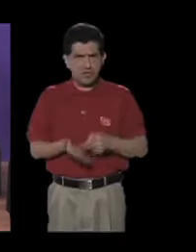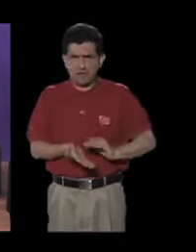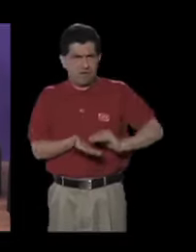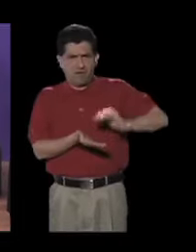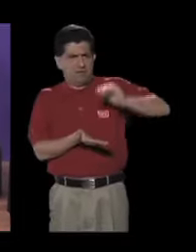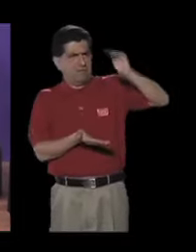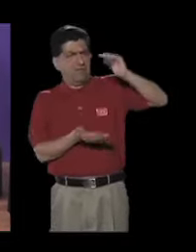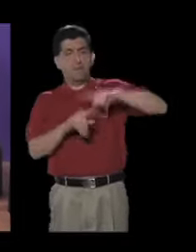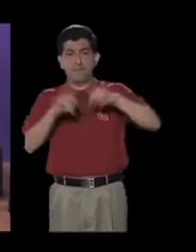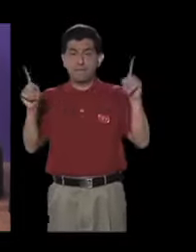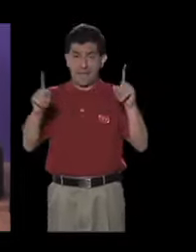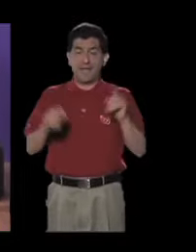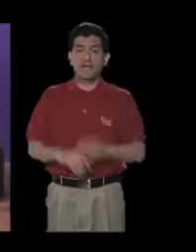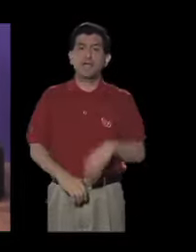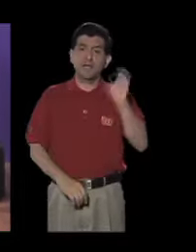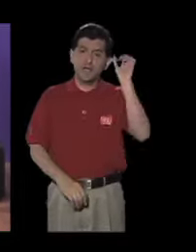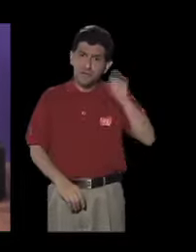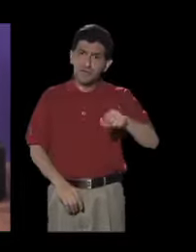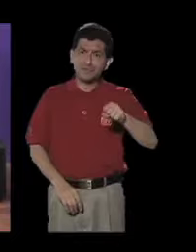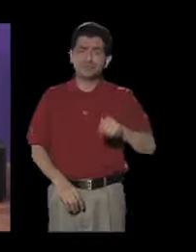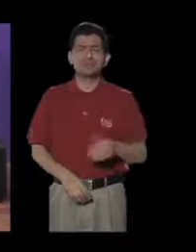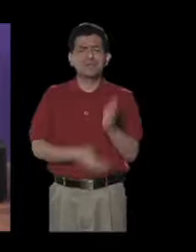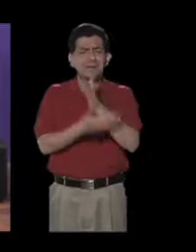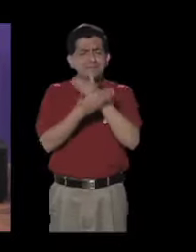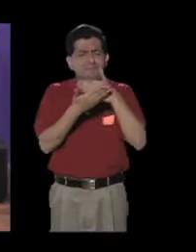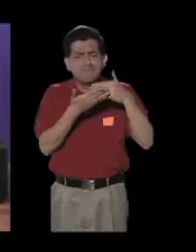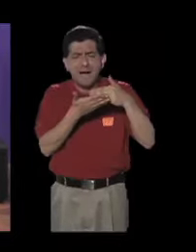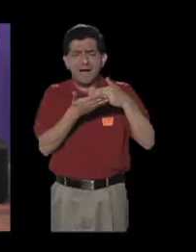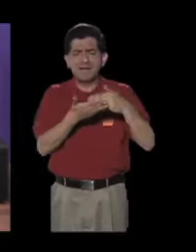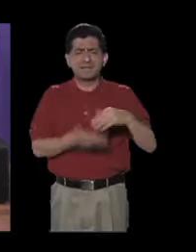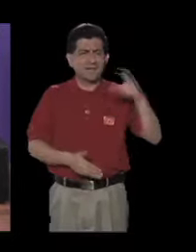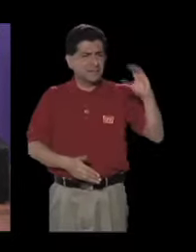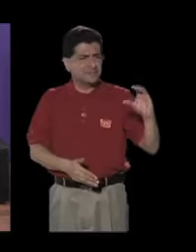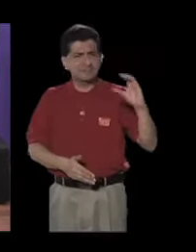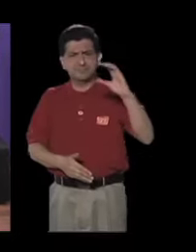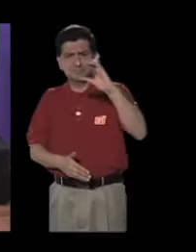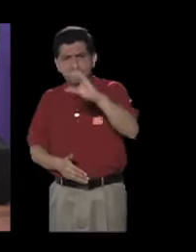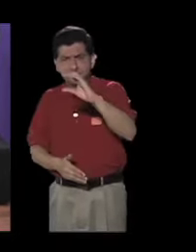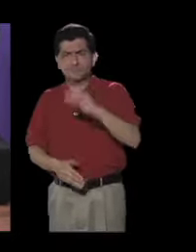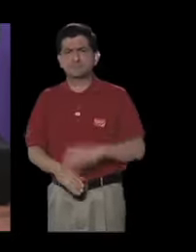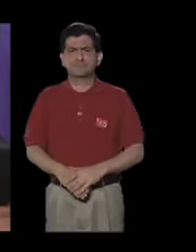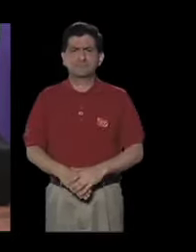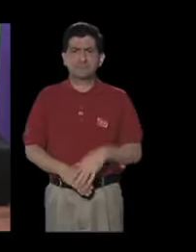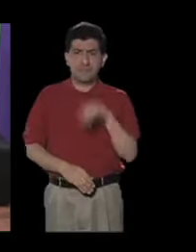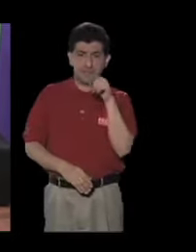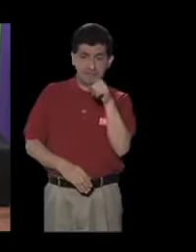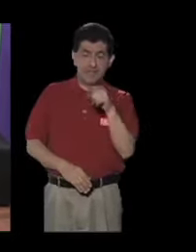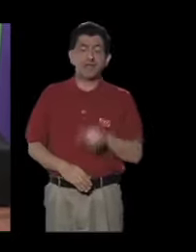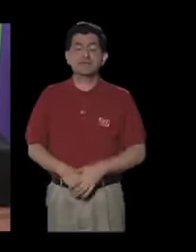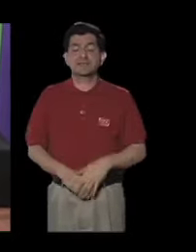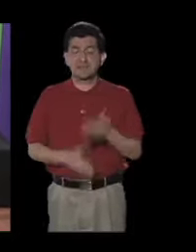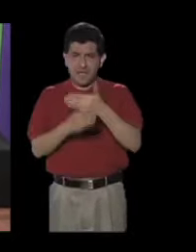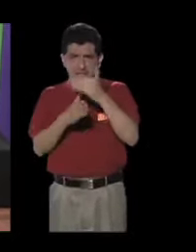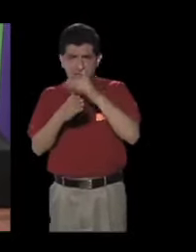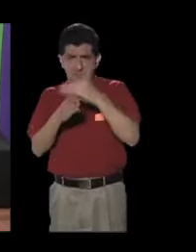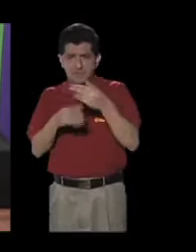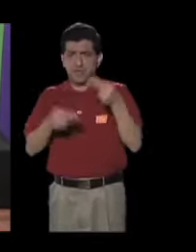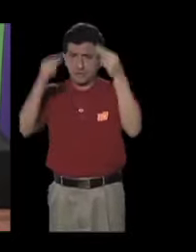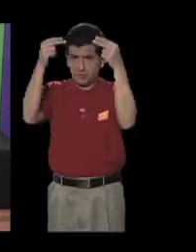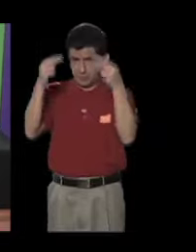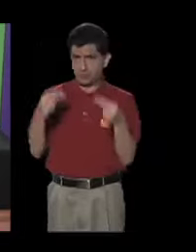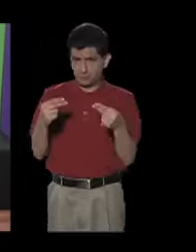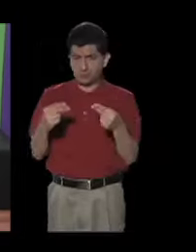pero sí por lo menos una pequeña distribución de los recursos, ¿sí?